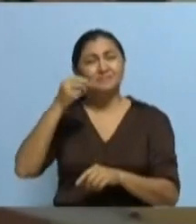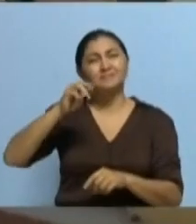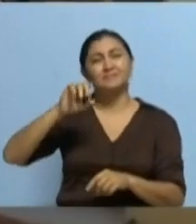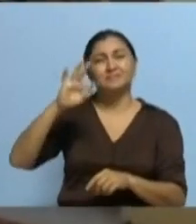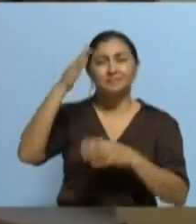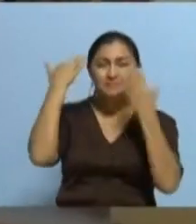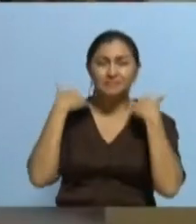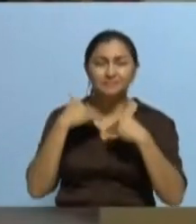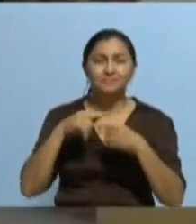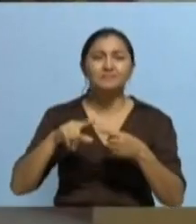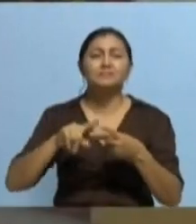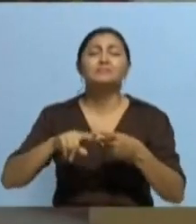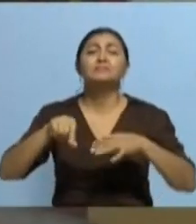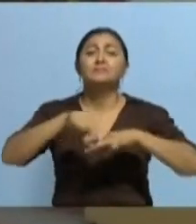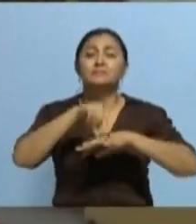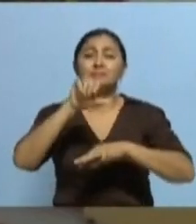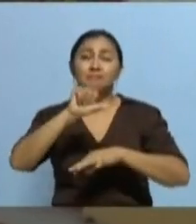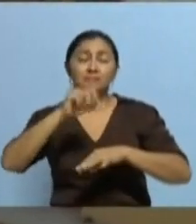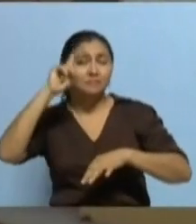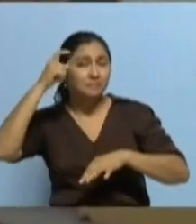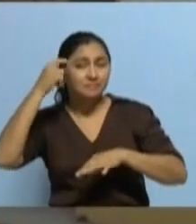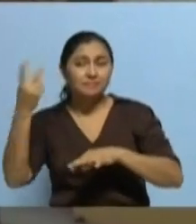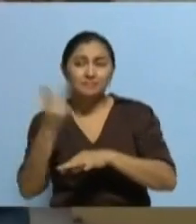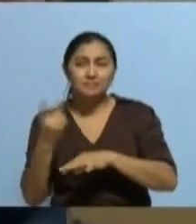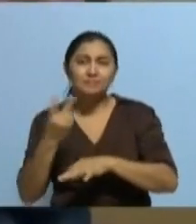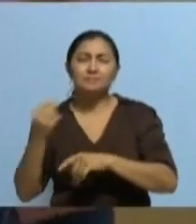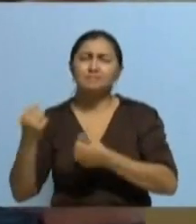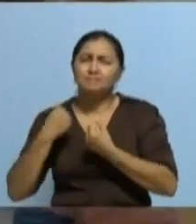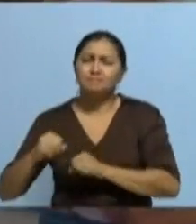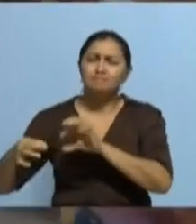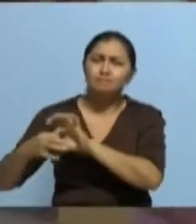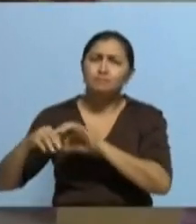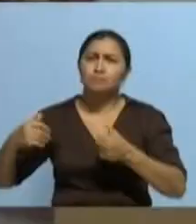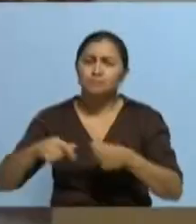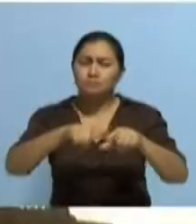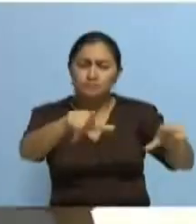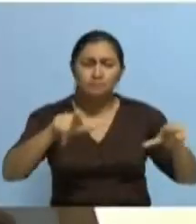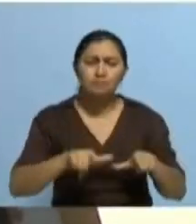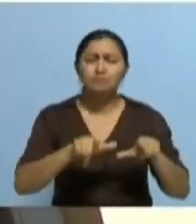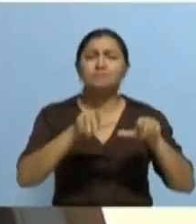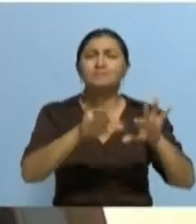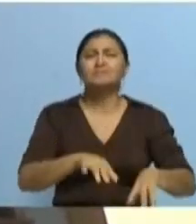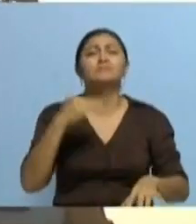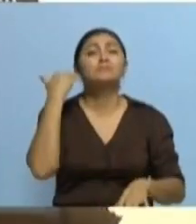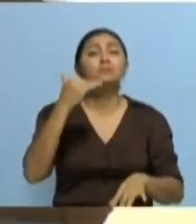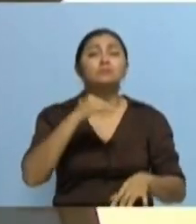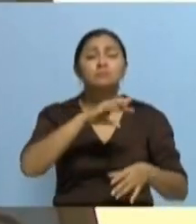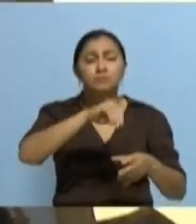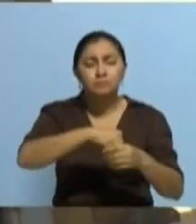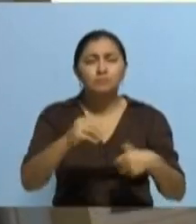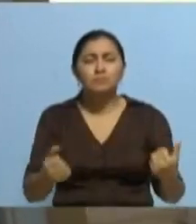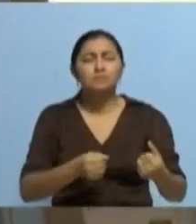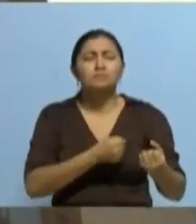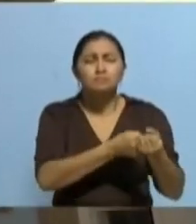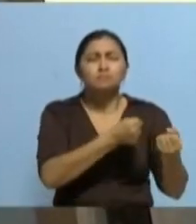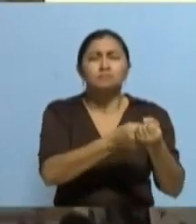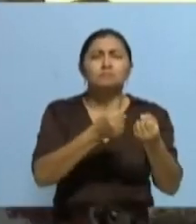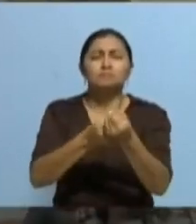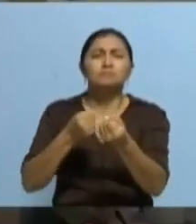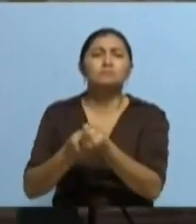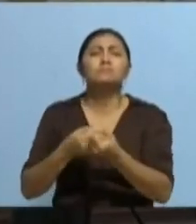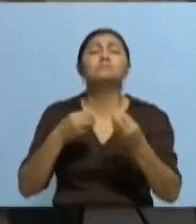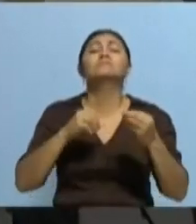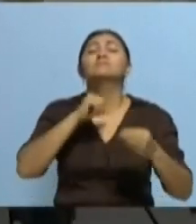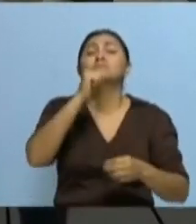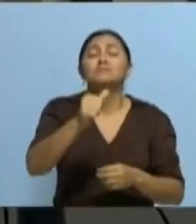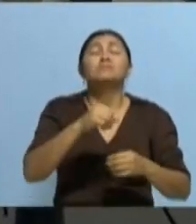la primera dama unirán esfuerzos para crear la oficina de la mujer en cada municipio del departamento de Bolívar y la casa de víctimas que se